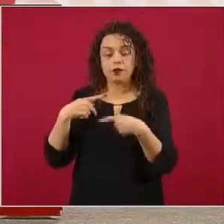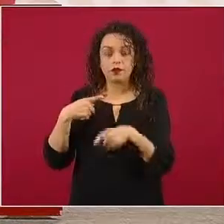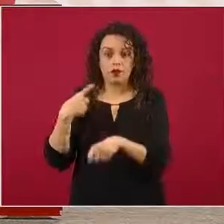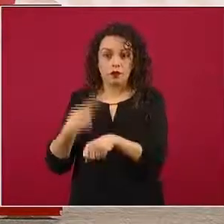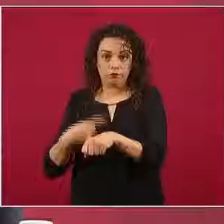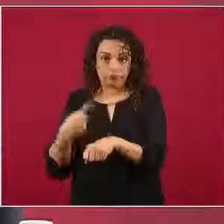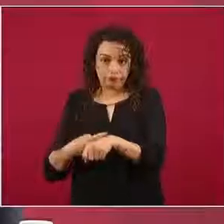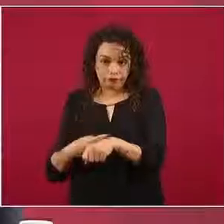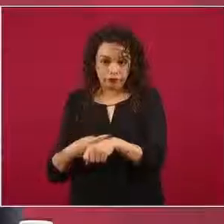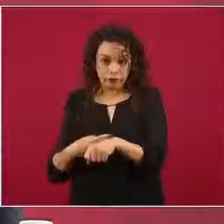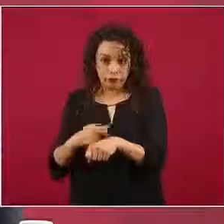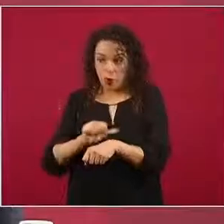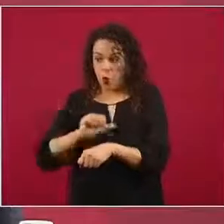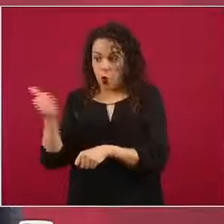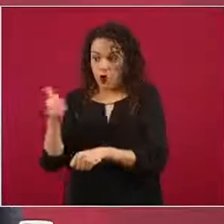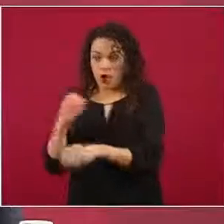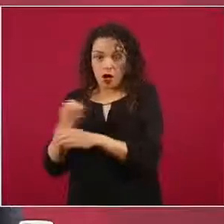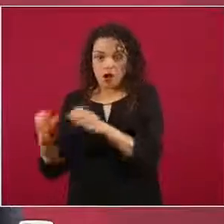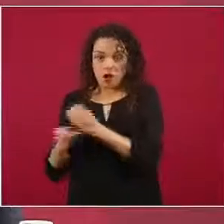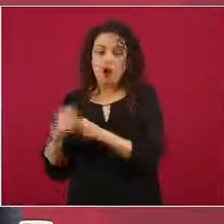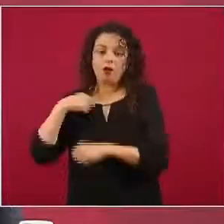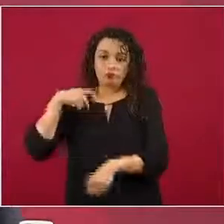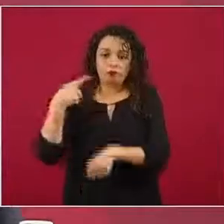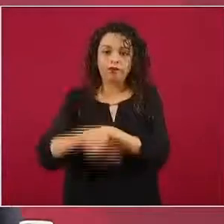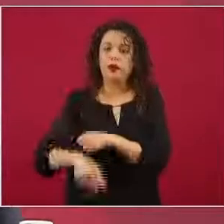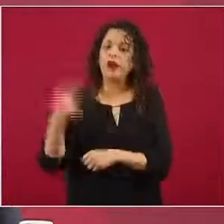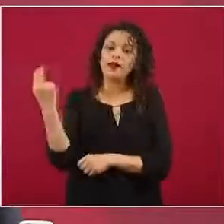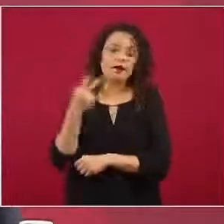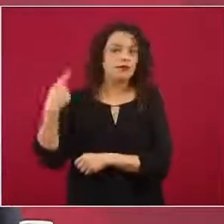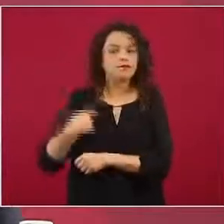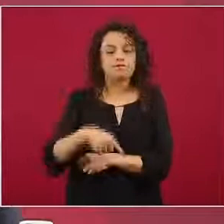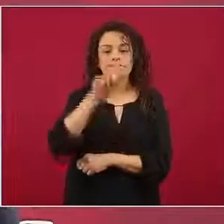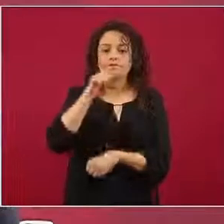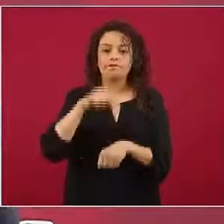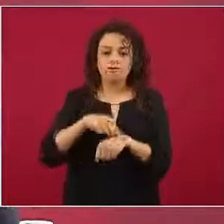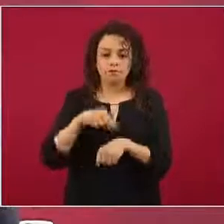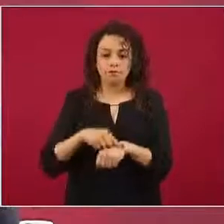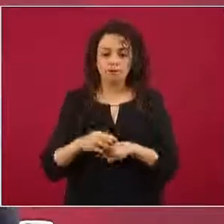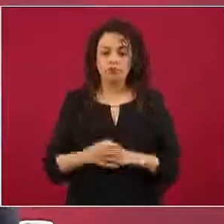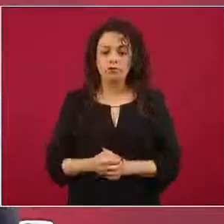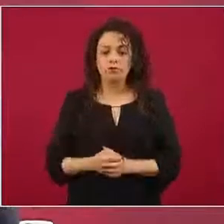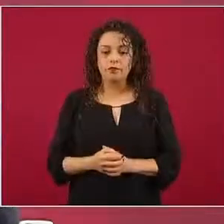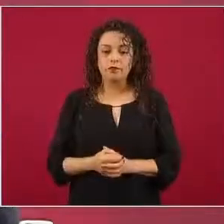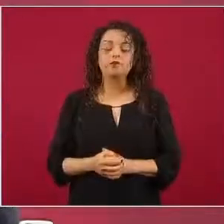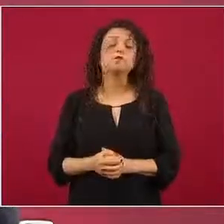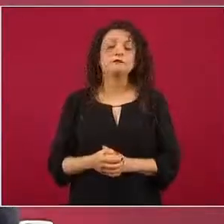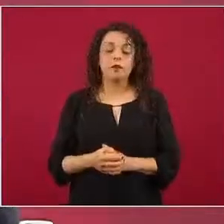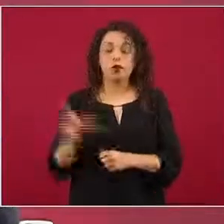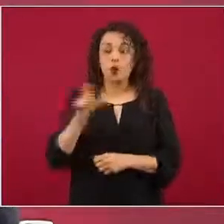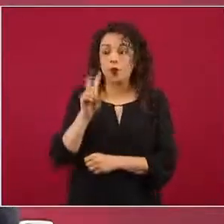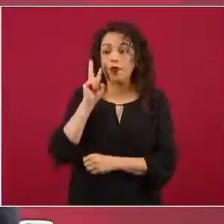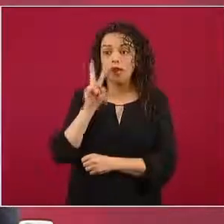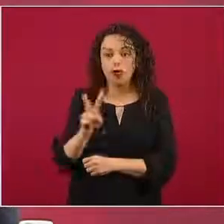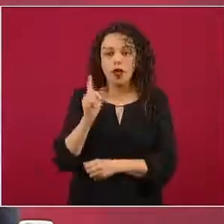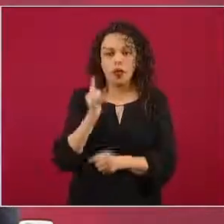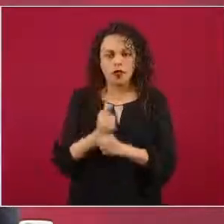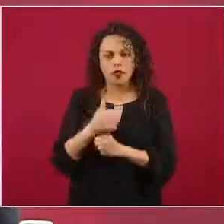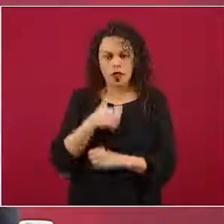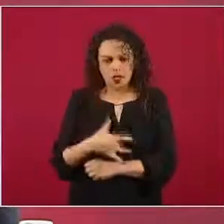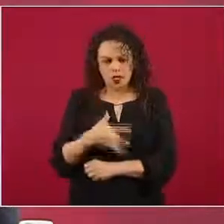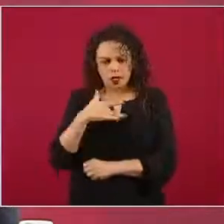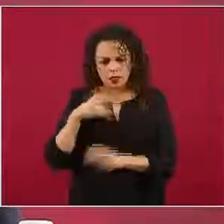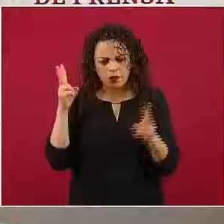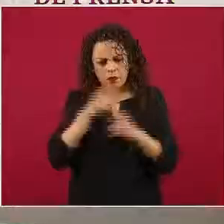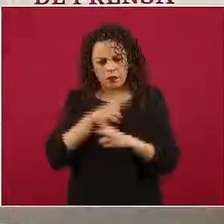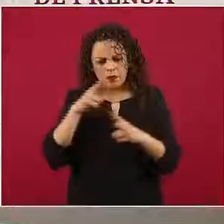médica. Y si ya estamos presentando signos de alarma, ¿cuáles son los signos de alarma? La dificultad respiratoria, es decir, la sensación